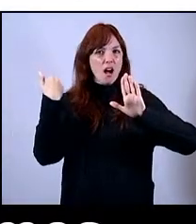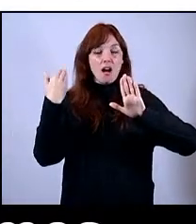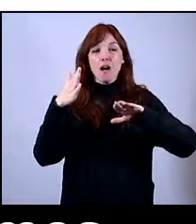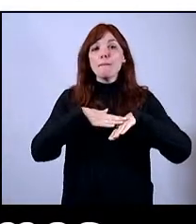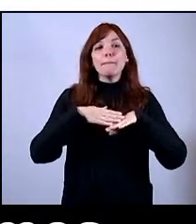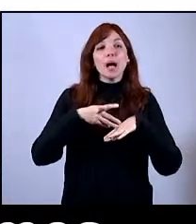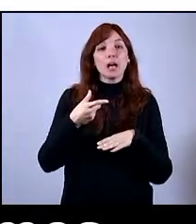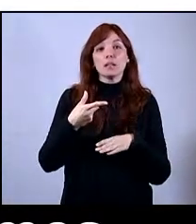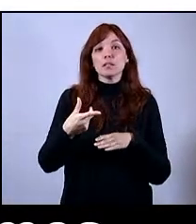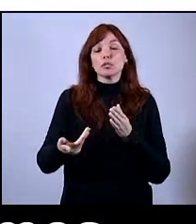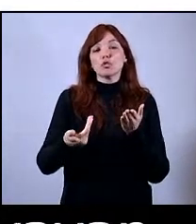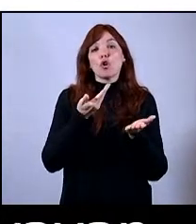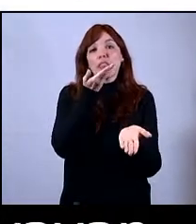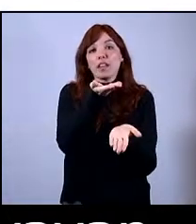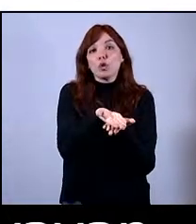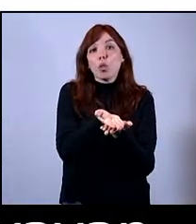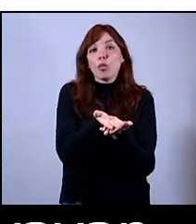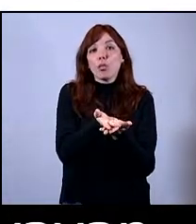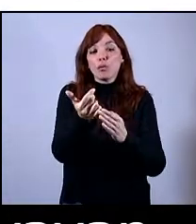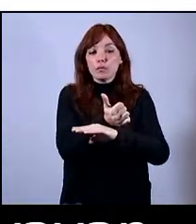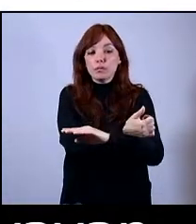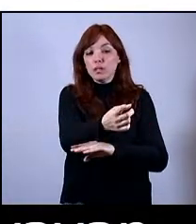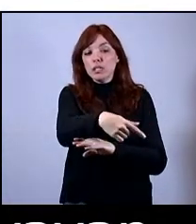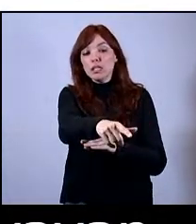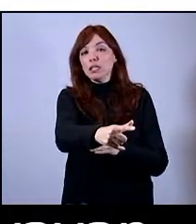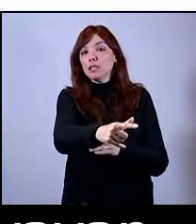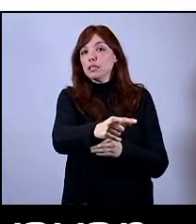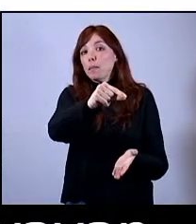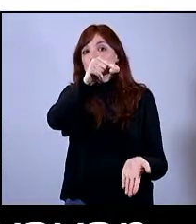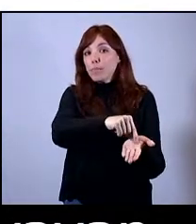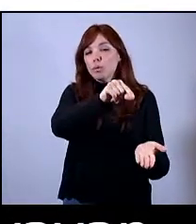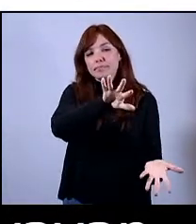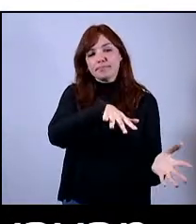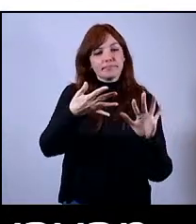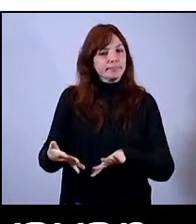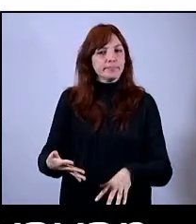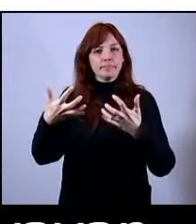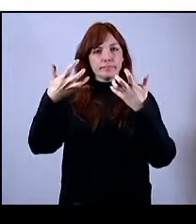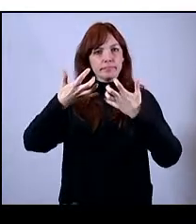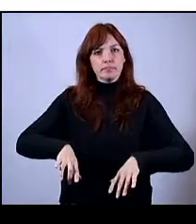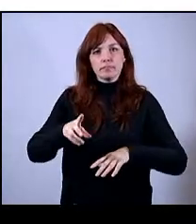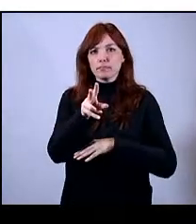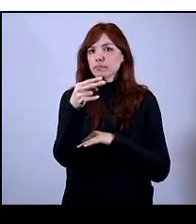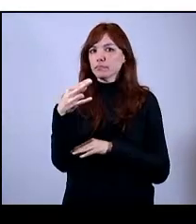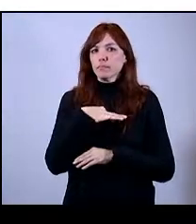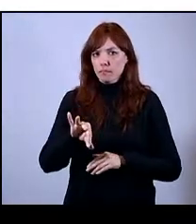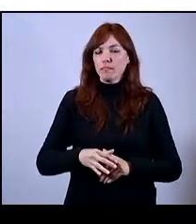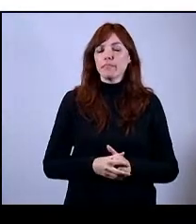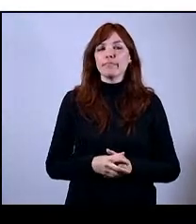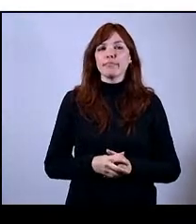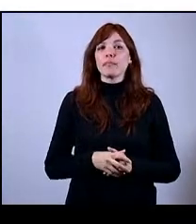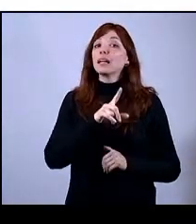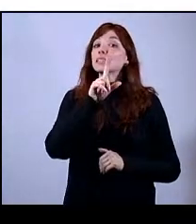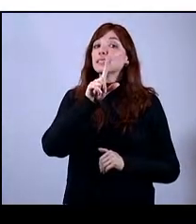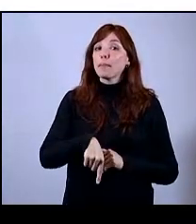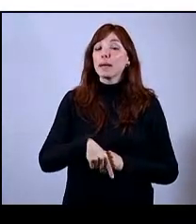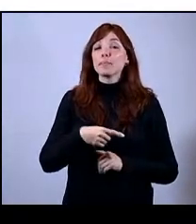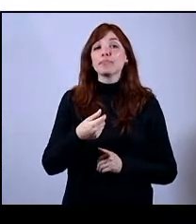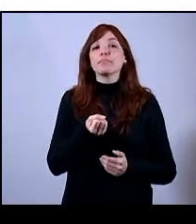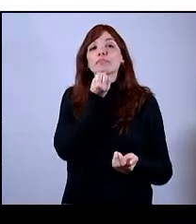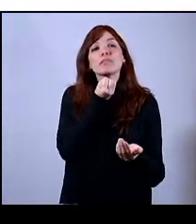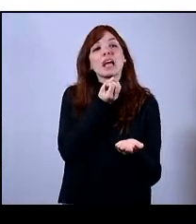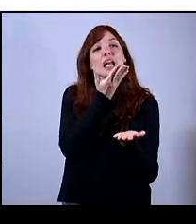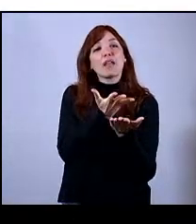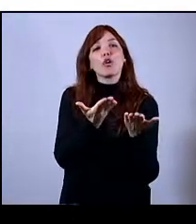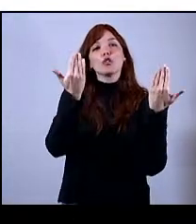vayan entrando las solicitudes de los ciudadanos, podamos ir resolviendo, y hemos incluido declaraciones responsables